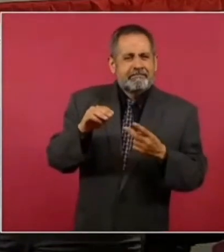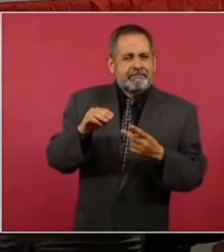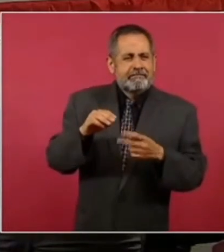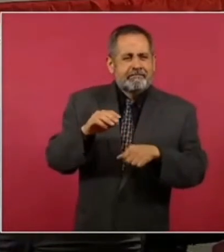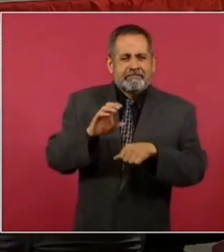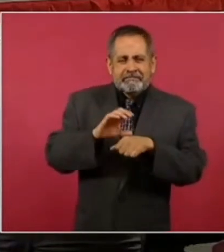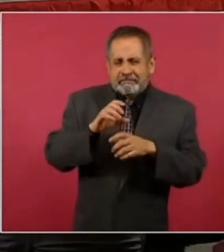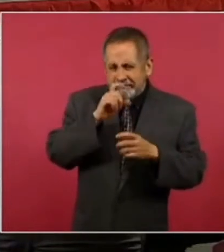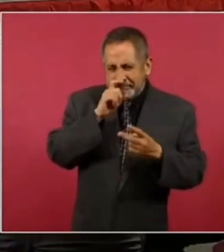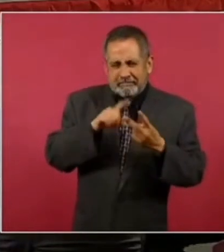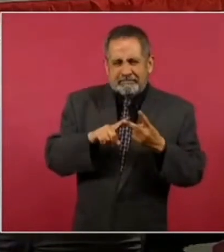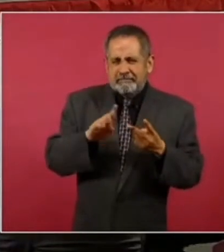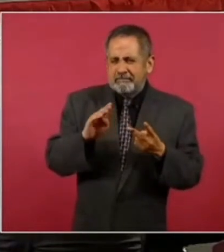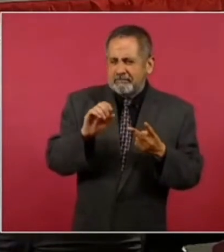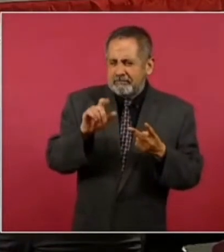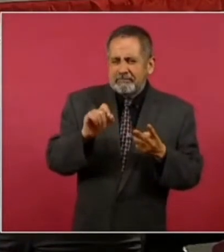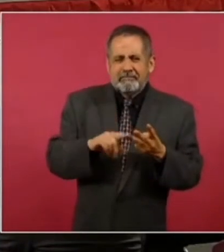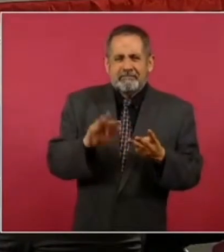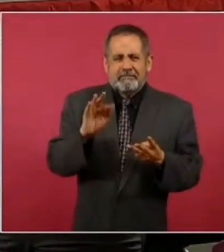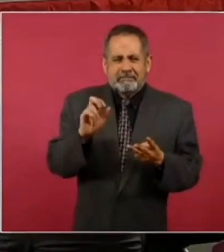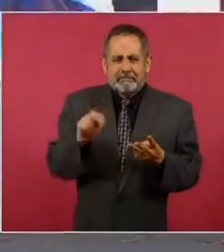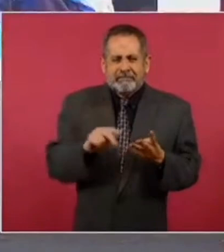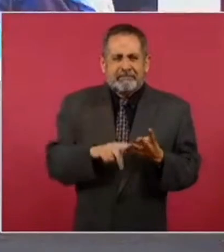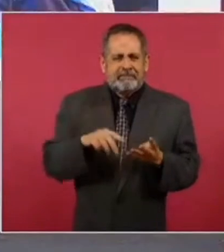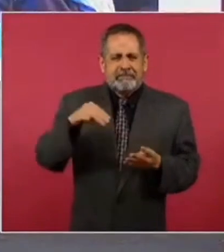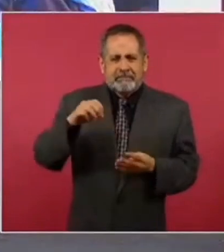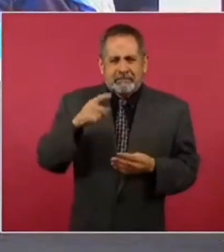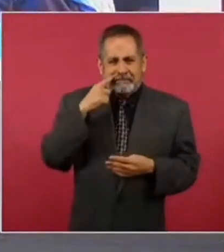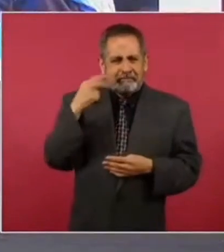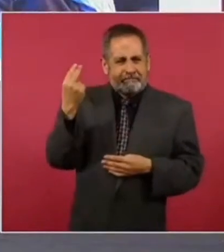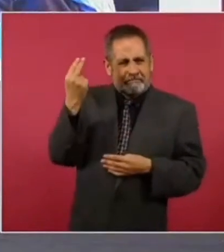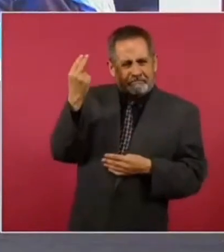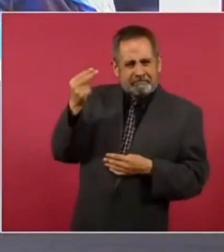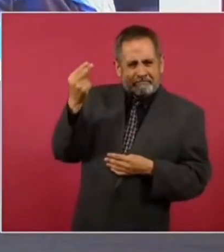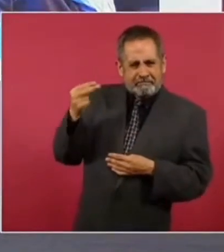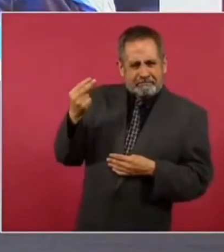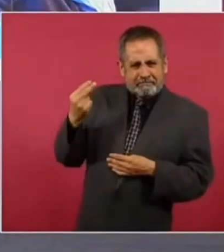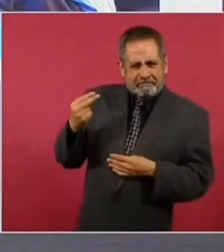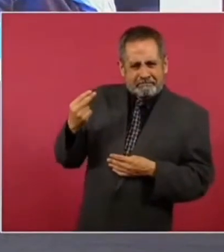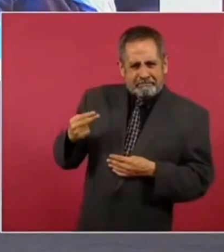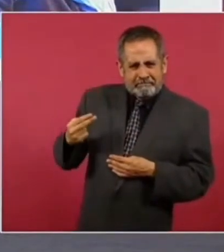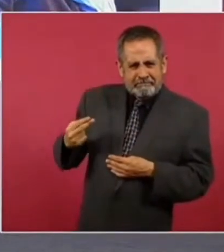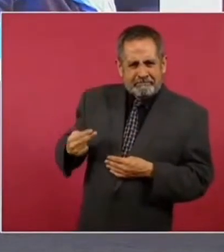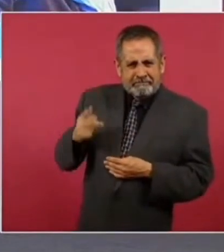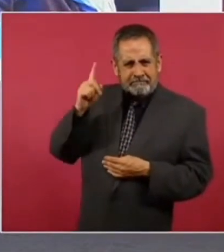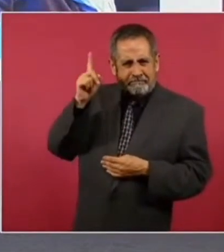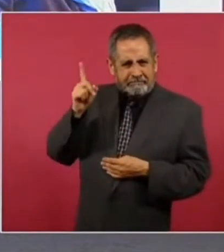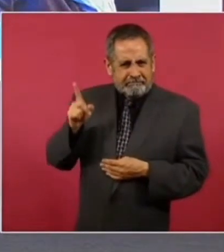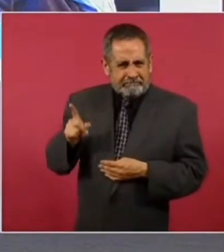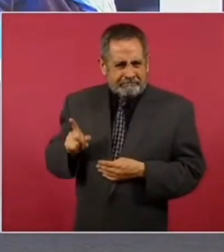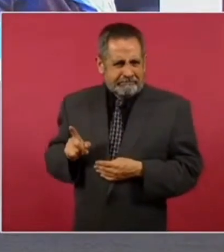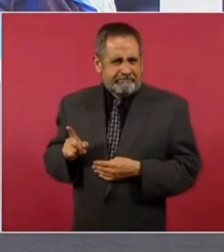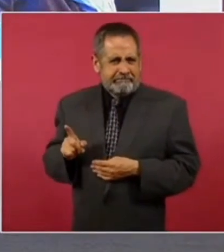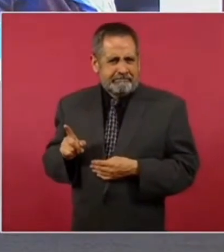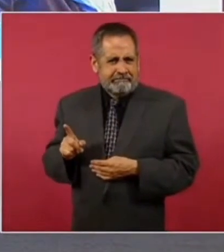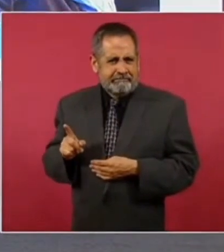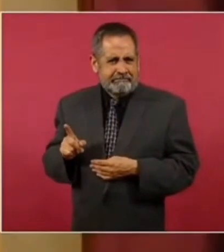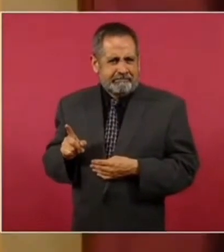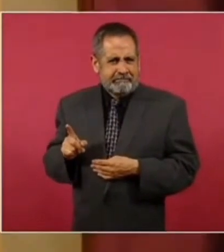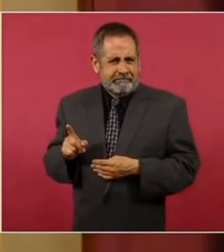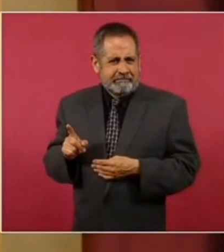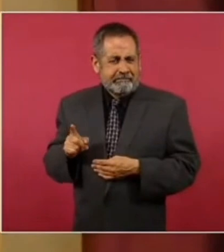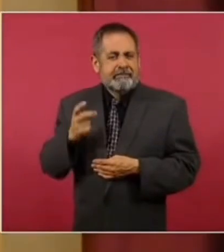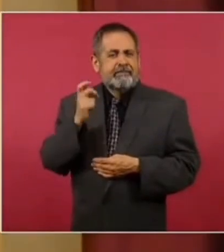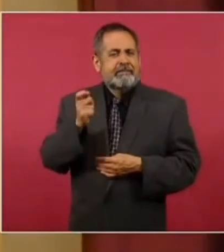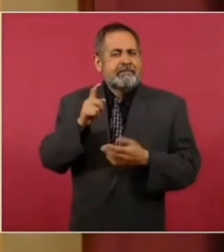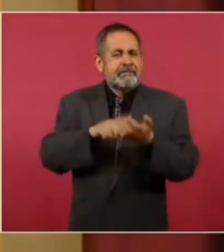goma, la bolita, el flan, la mona, el memo, el acmé, el monkey, muñeca, Bob Esponja,